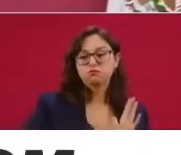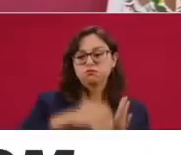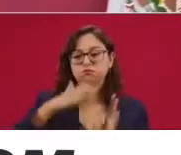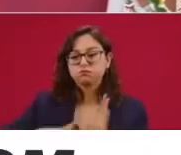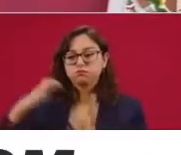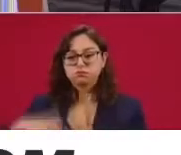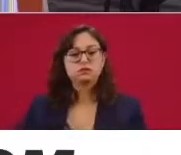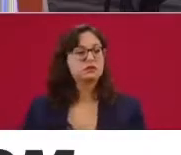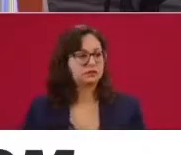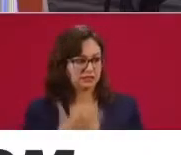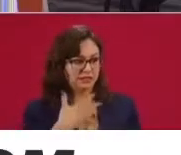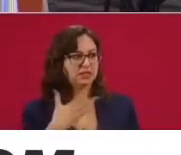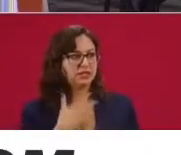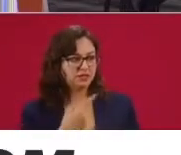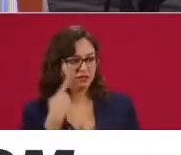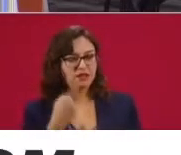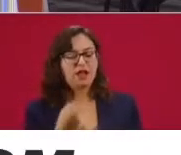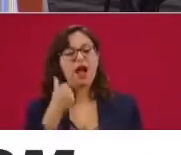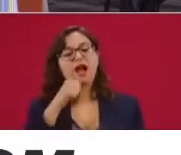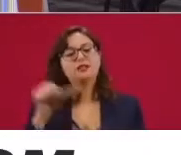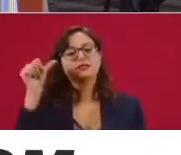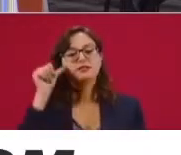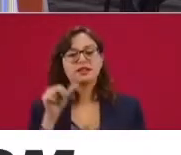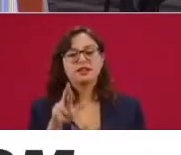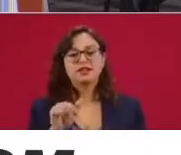no tienes ahí el periódico de ayer